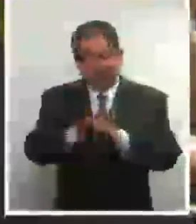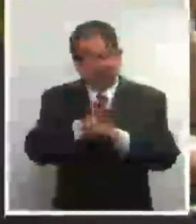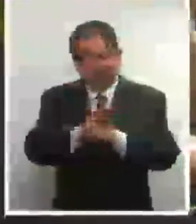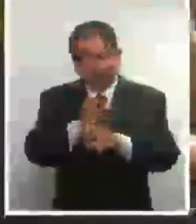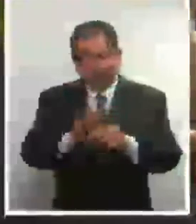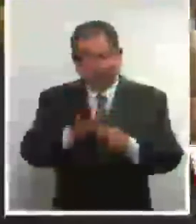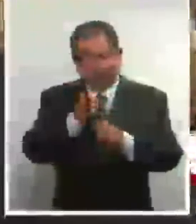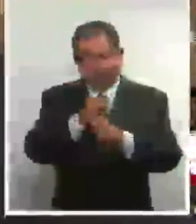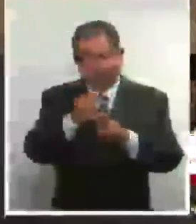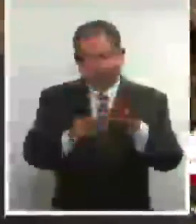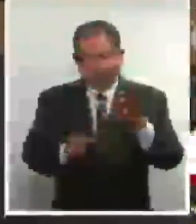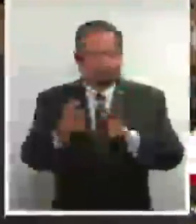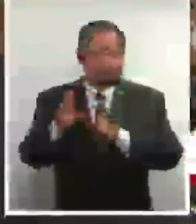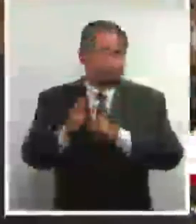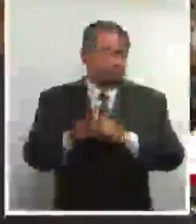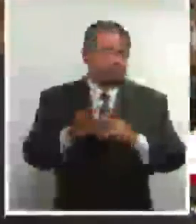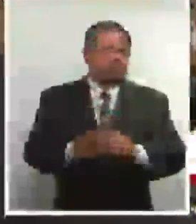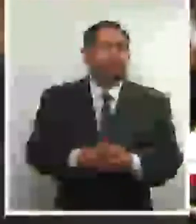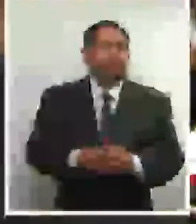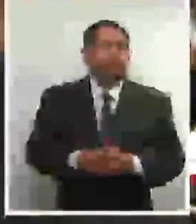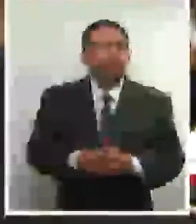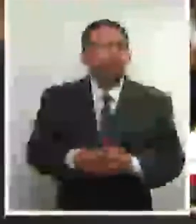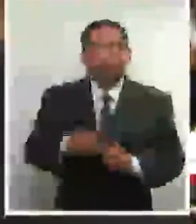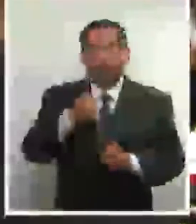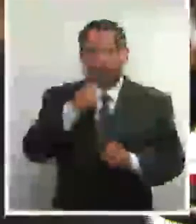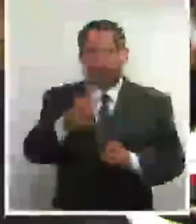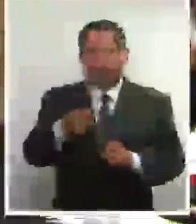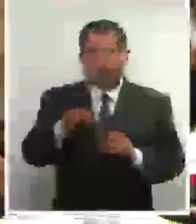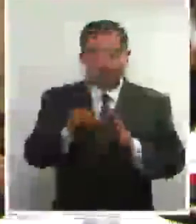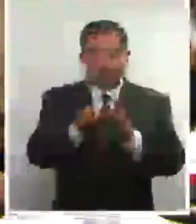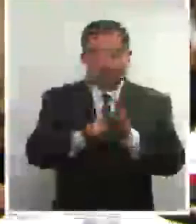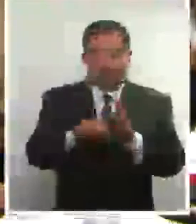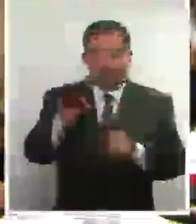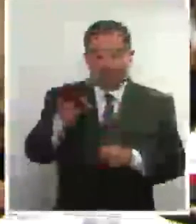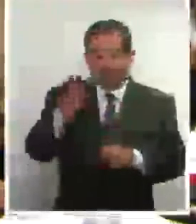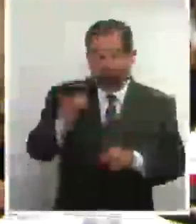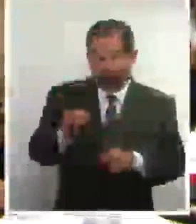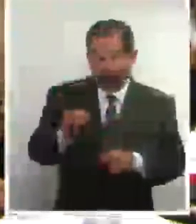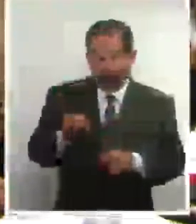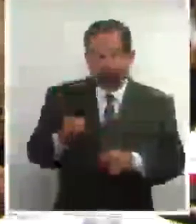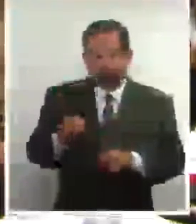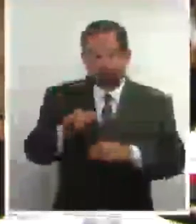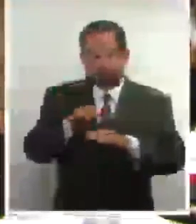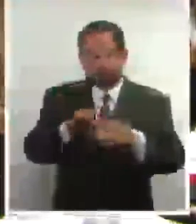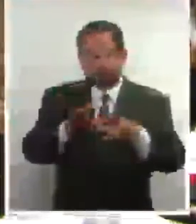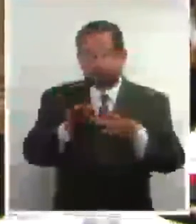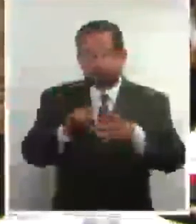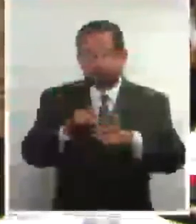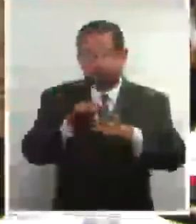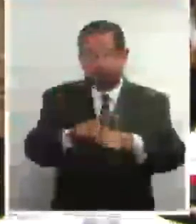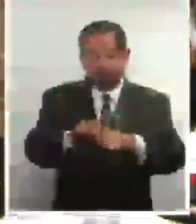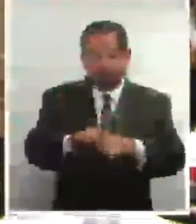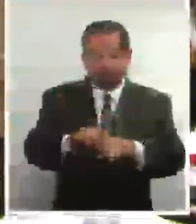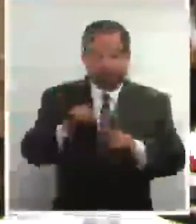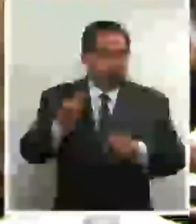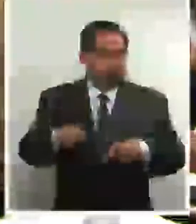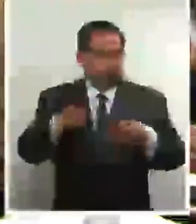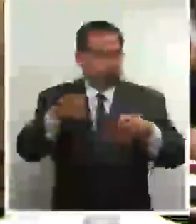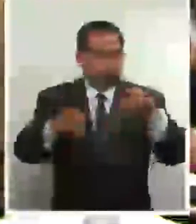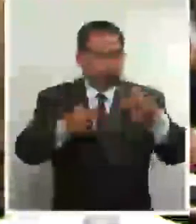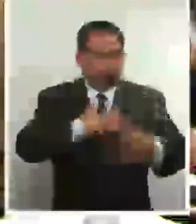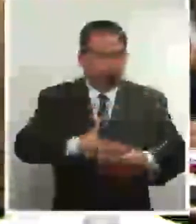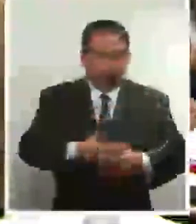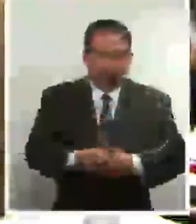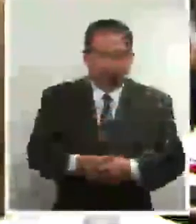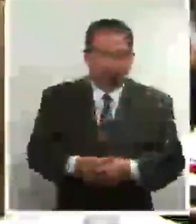modificaciones de la comisión. Le comento que este artículo 49 habla en torno a la Procuración de